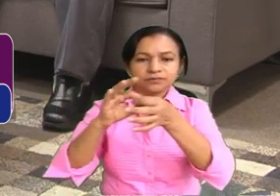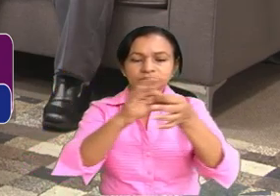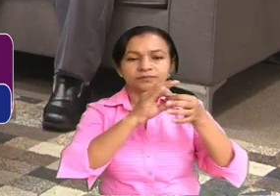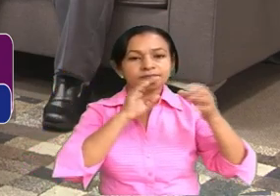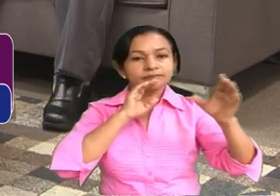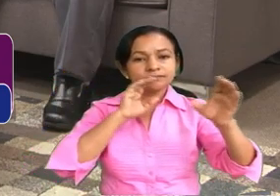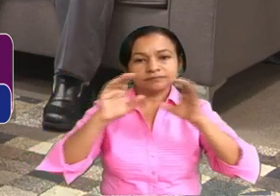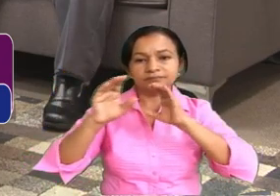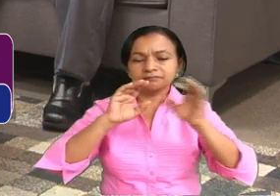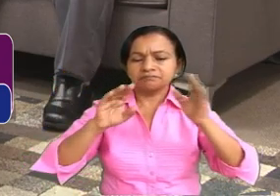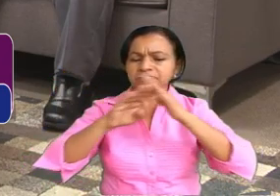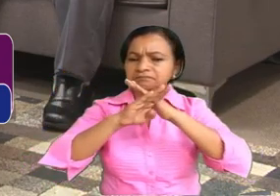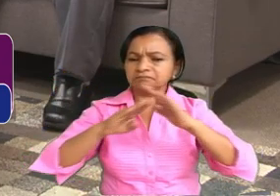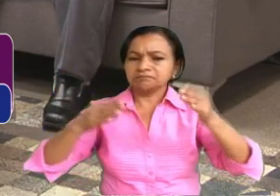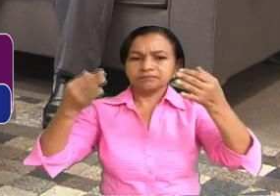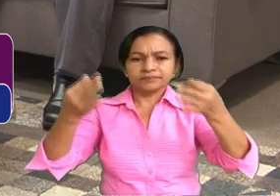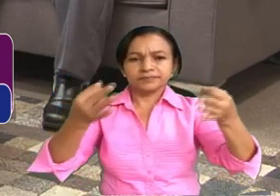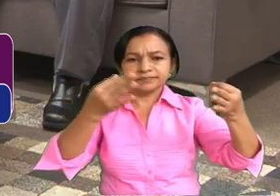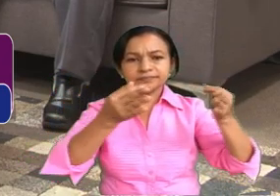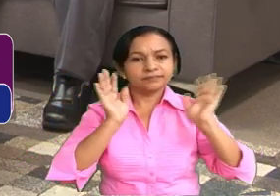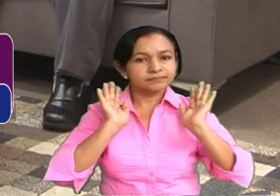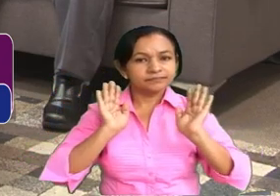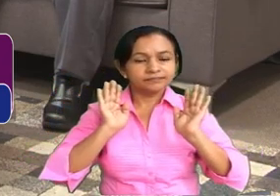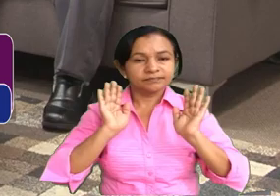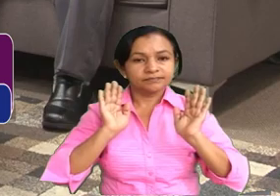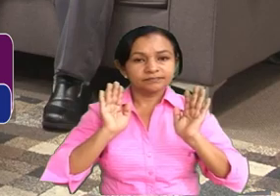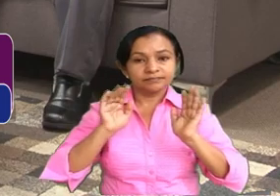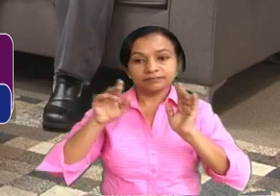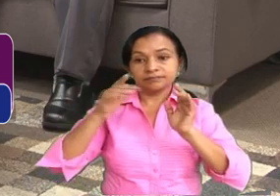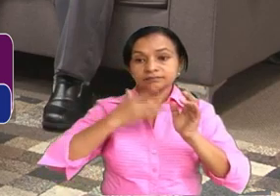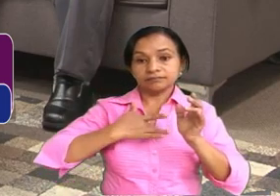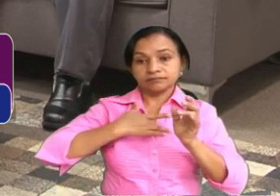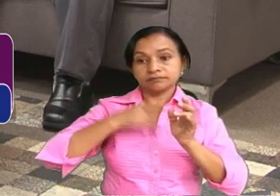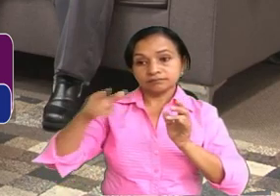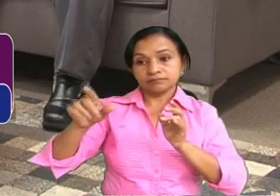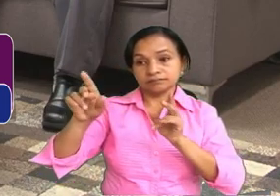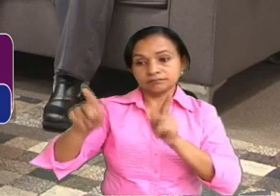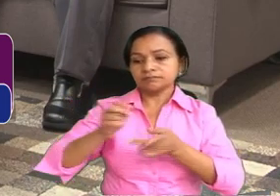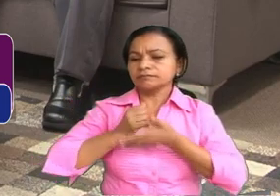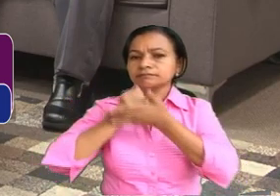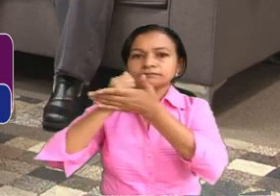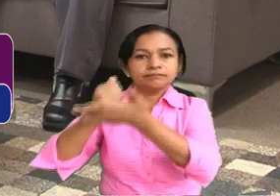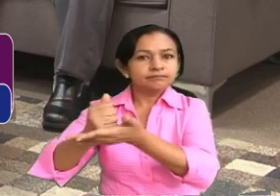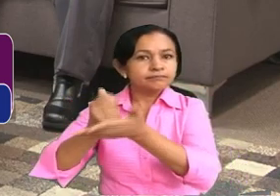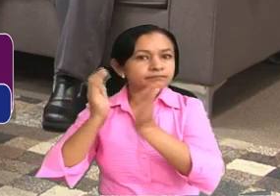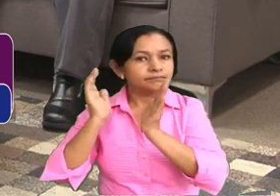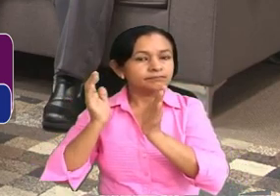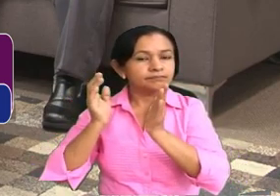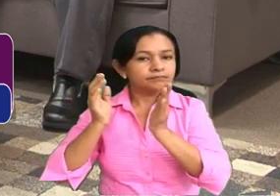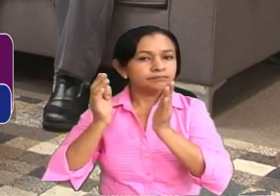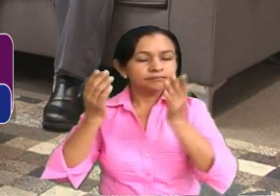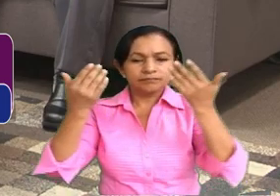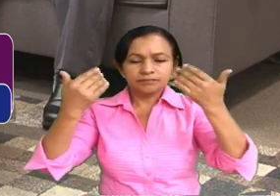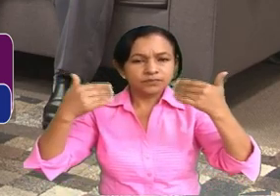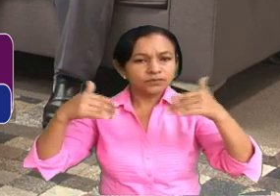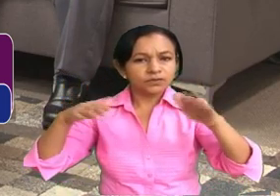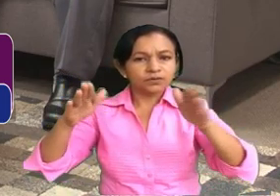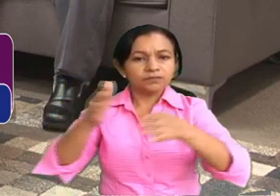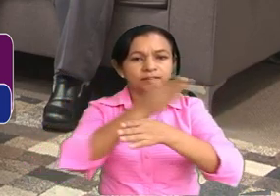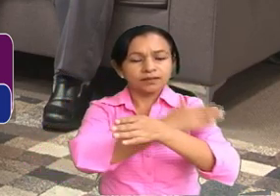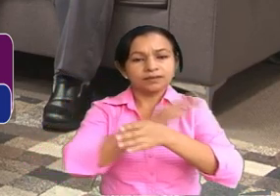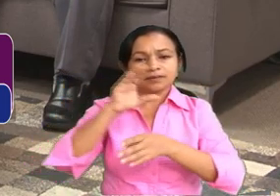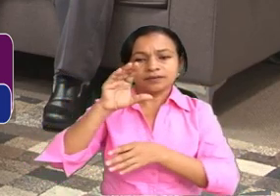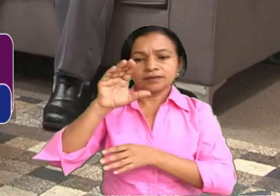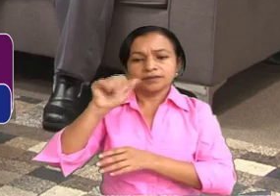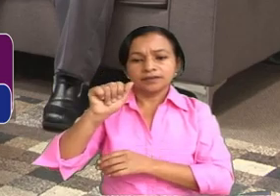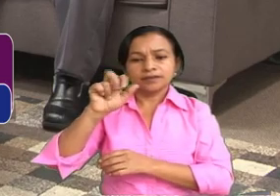Comunicarnos tranquilamente todo. Si alguien necesita ayuda, ayudarle. Ese era algo natural que había en la costa